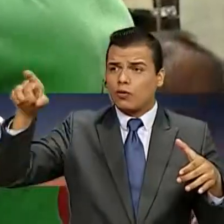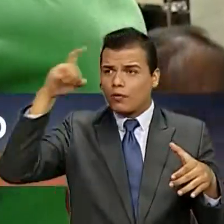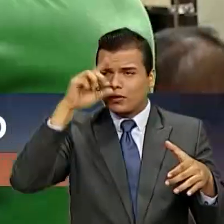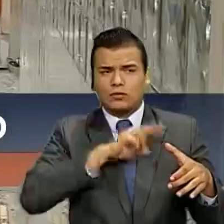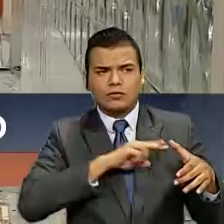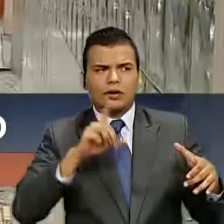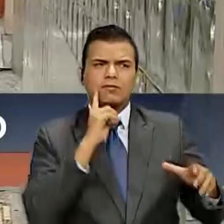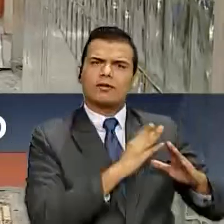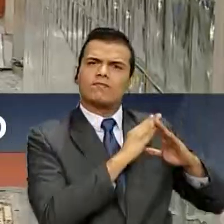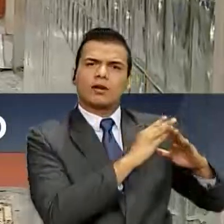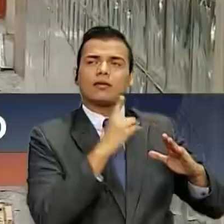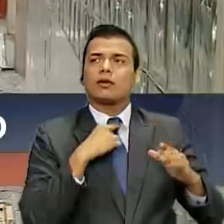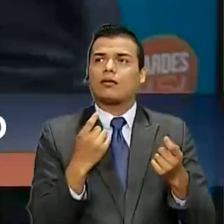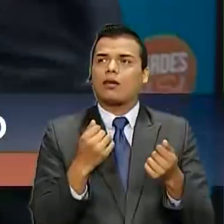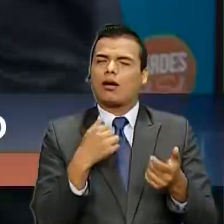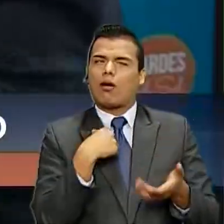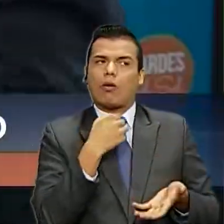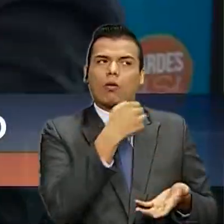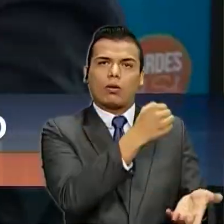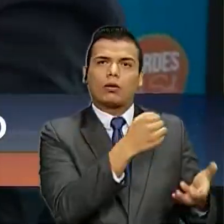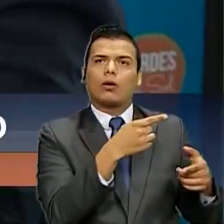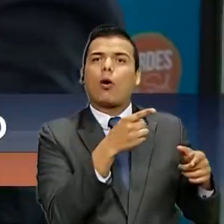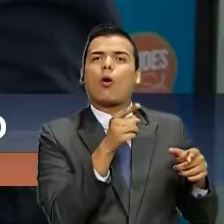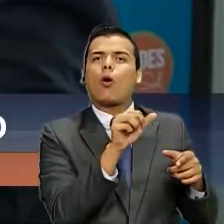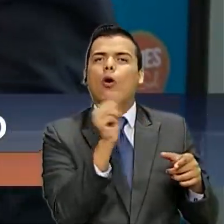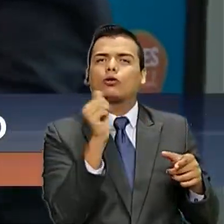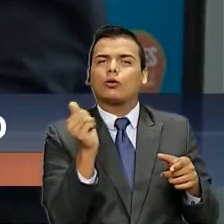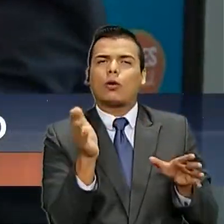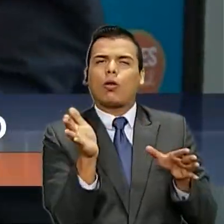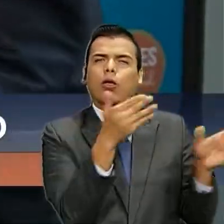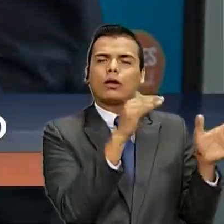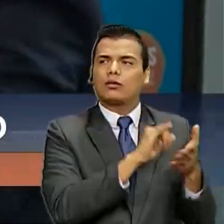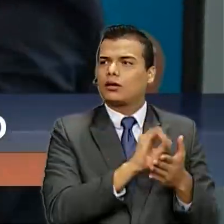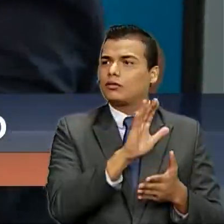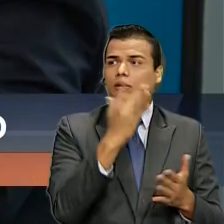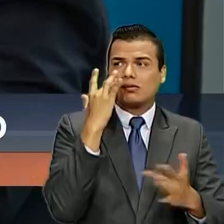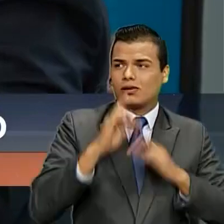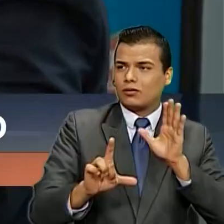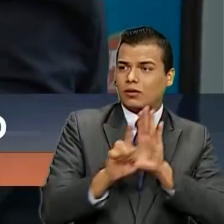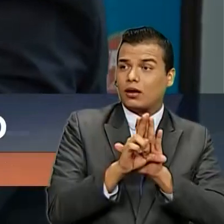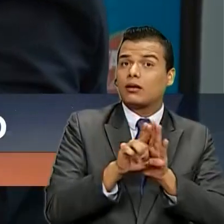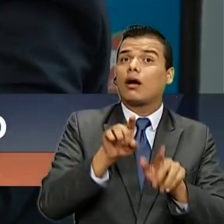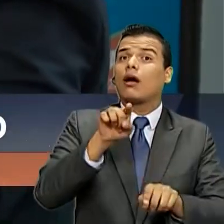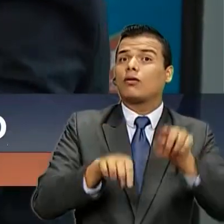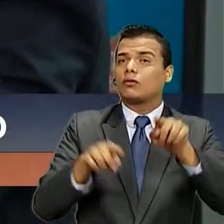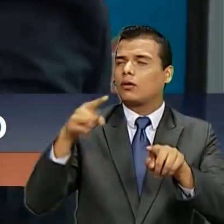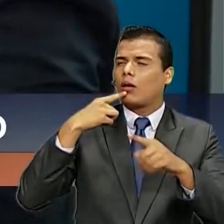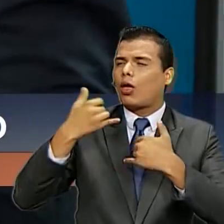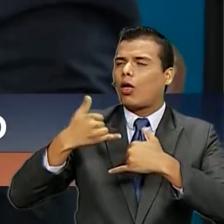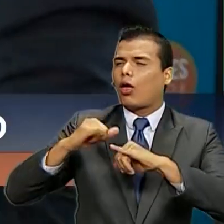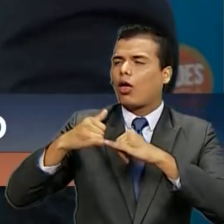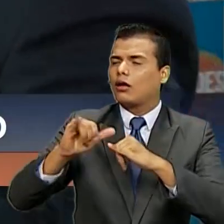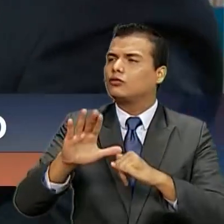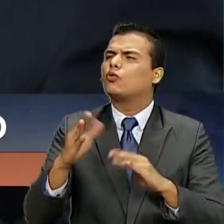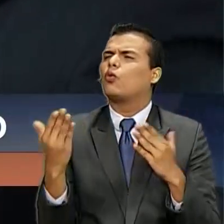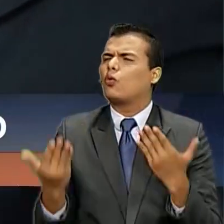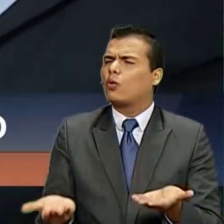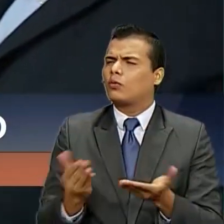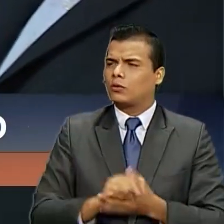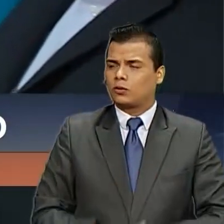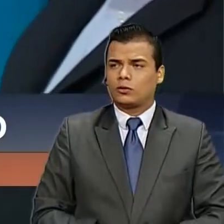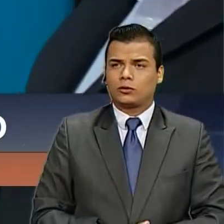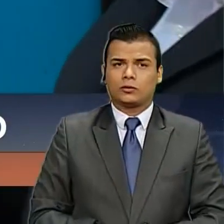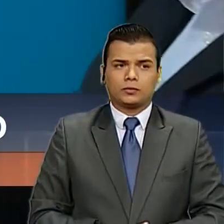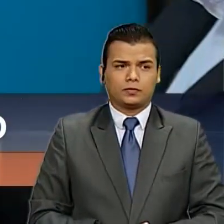fuguen recursos en juegos que no tienen la reglamentación y además que engañan muchas veces a la gente que los compra? Bueno,